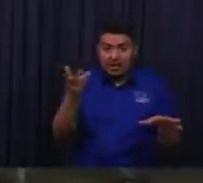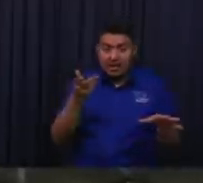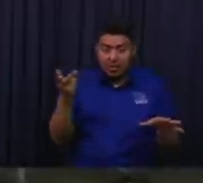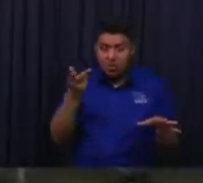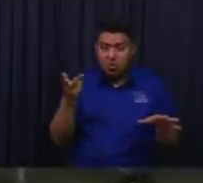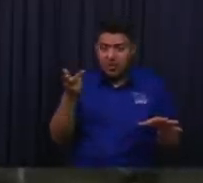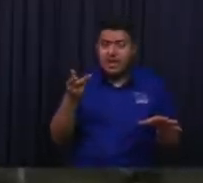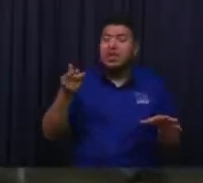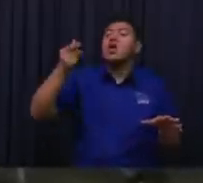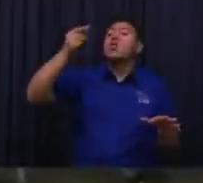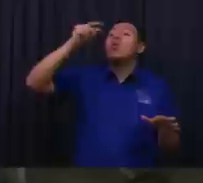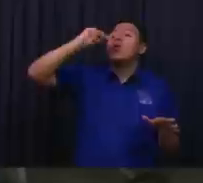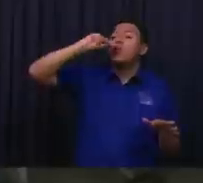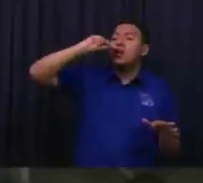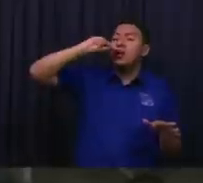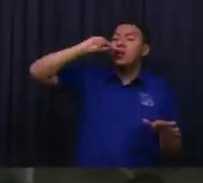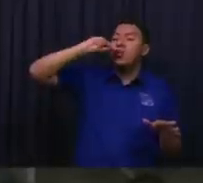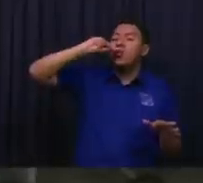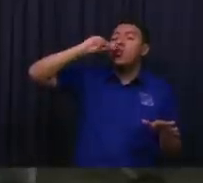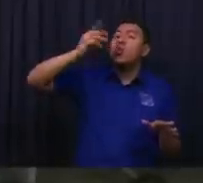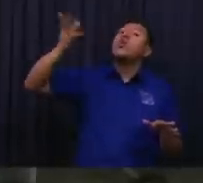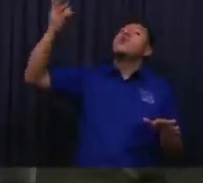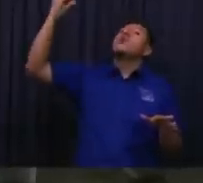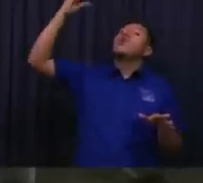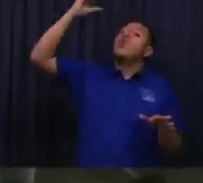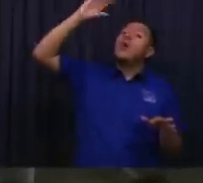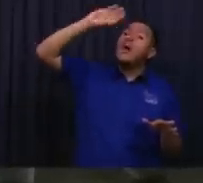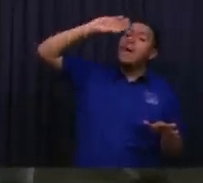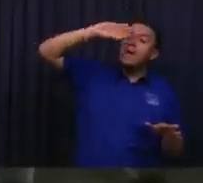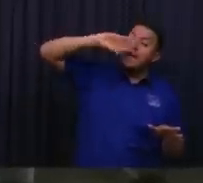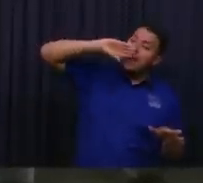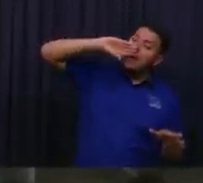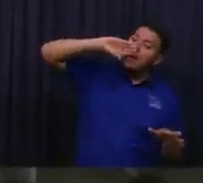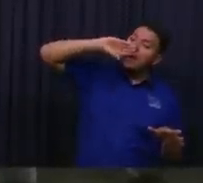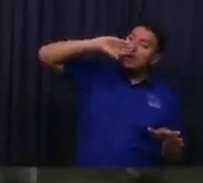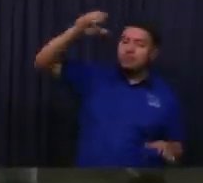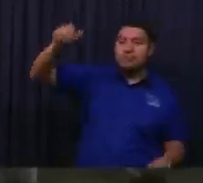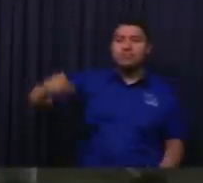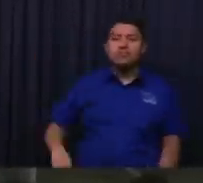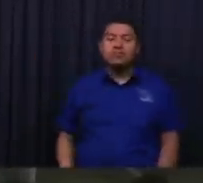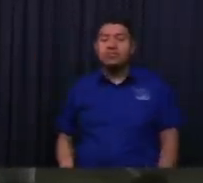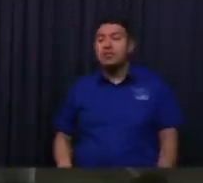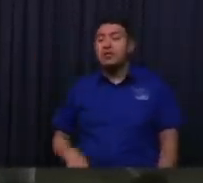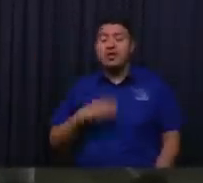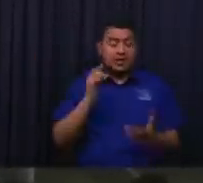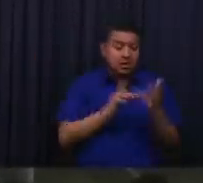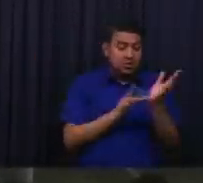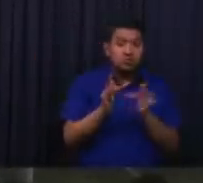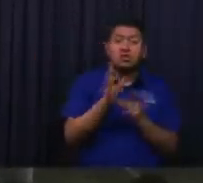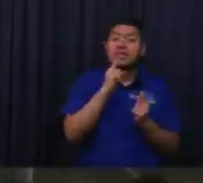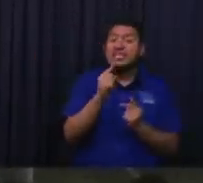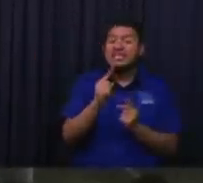esa vid, hermano, maravillosa, que es Jesús, cuando Él dijo: yo soy la vid verdadera.